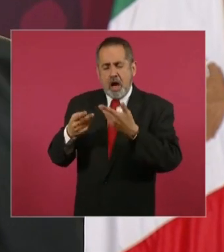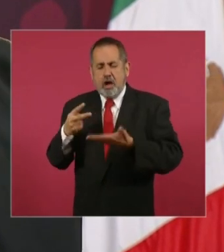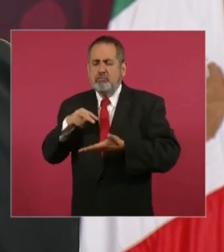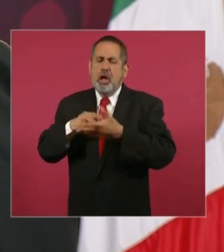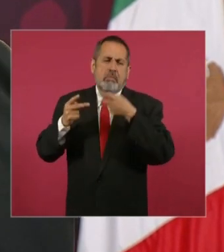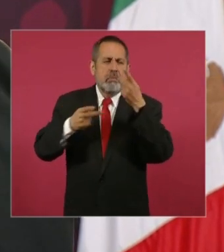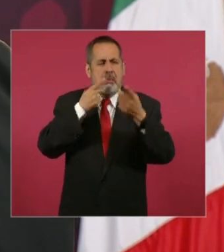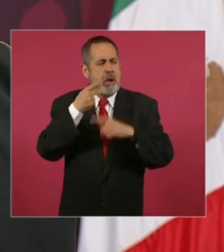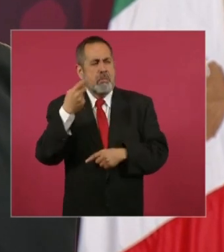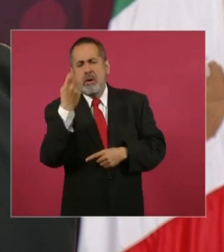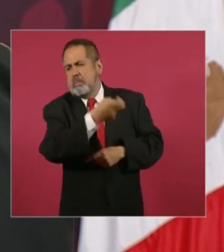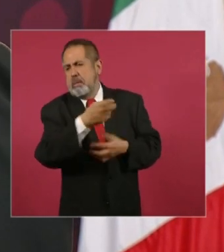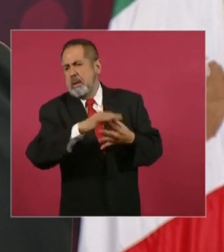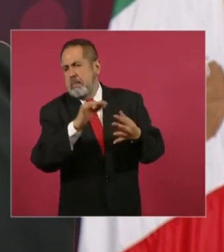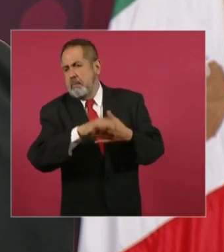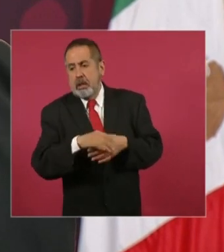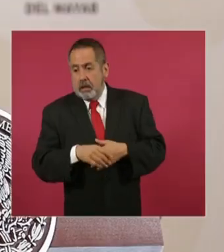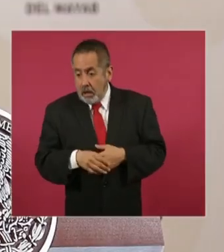sentencia